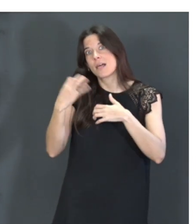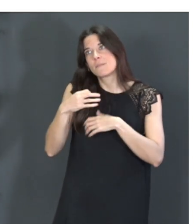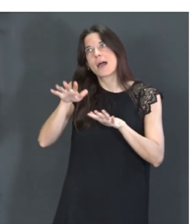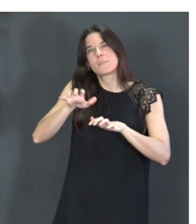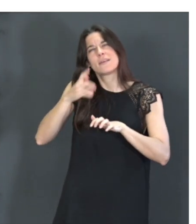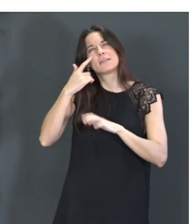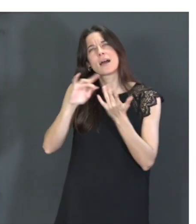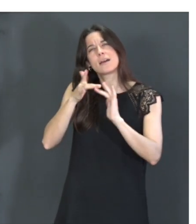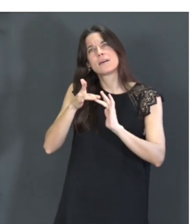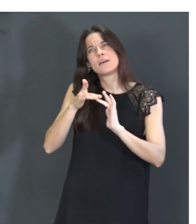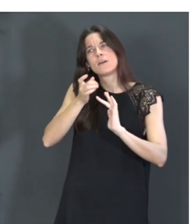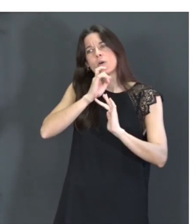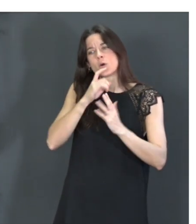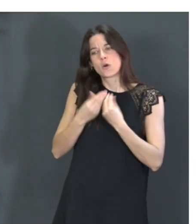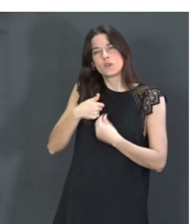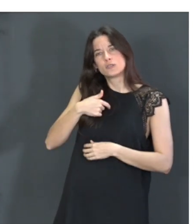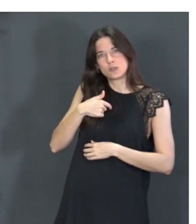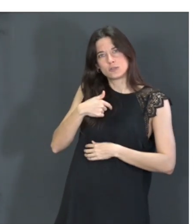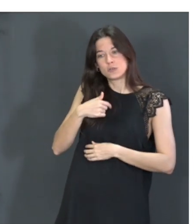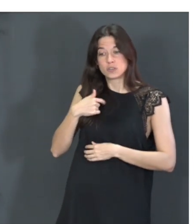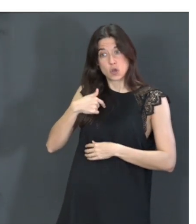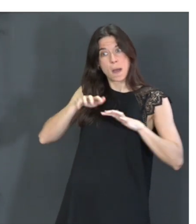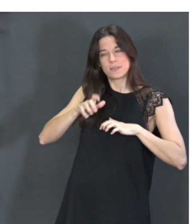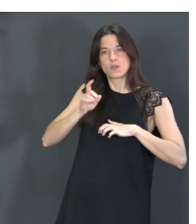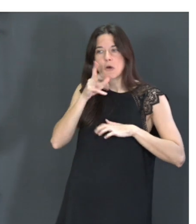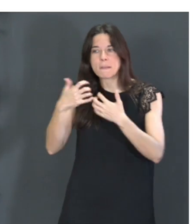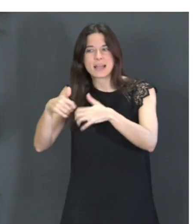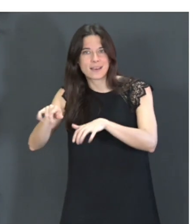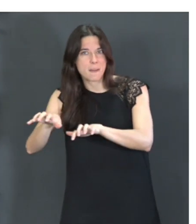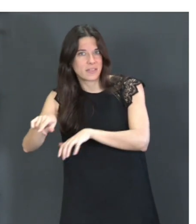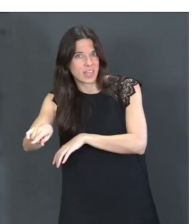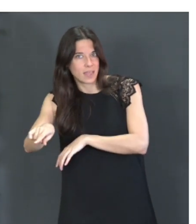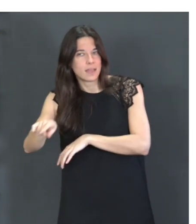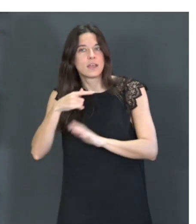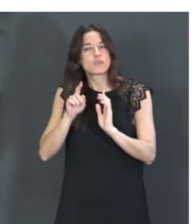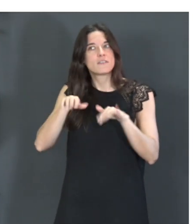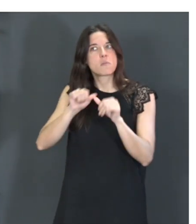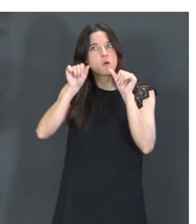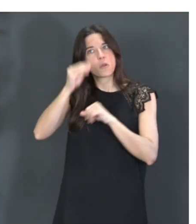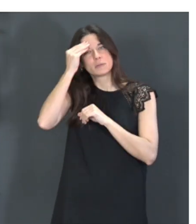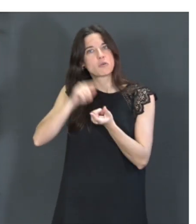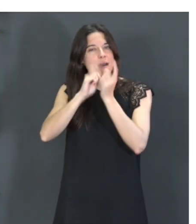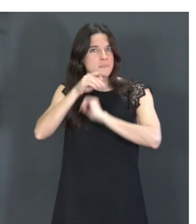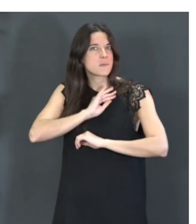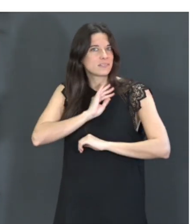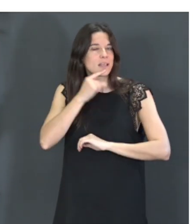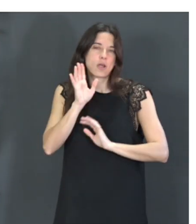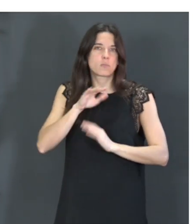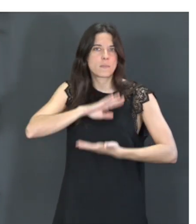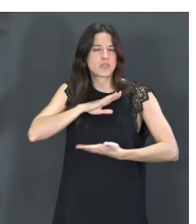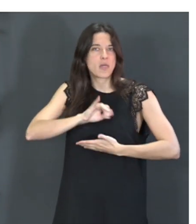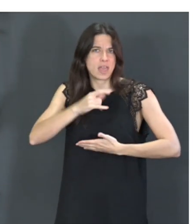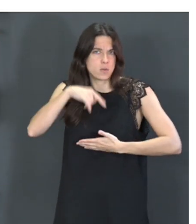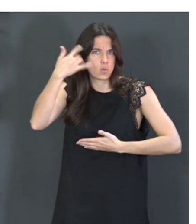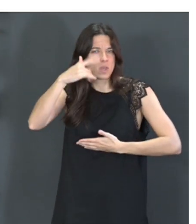a cómo interactuar con nosotros, y eso cambia totalmente el modelo, y por ahí pues tiene muchísimo potencial la inteligencia